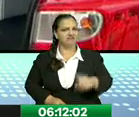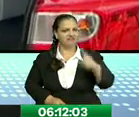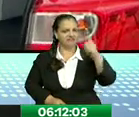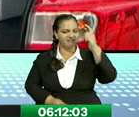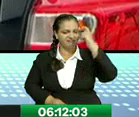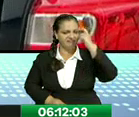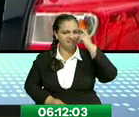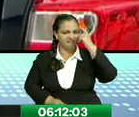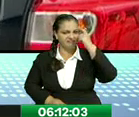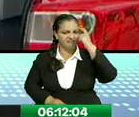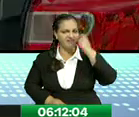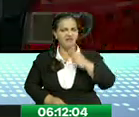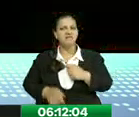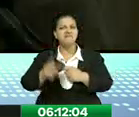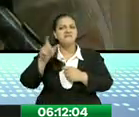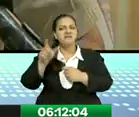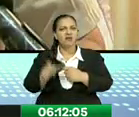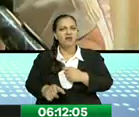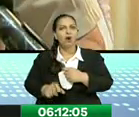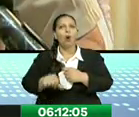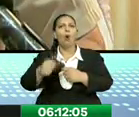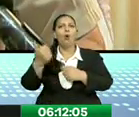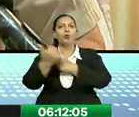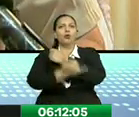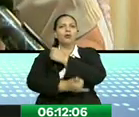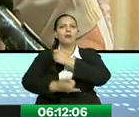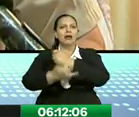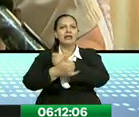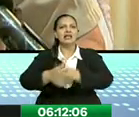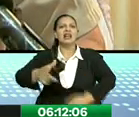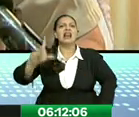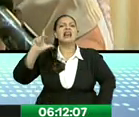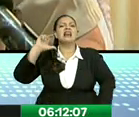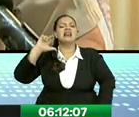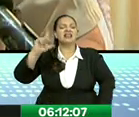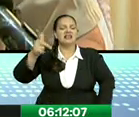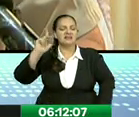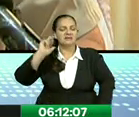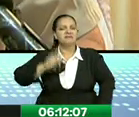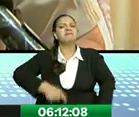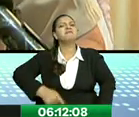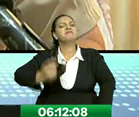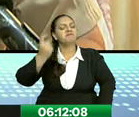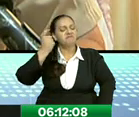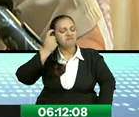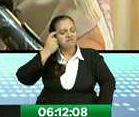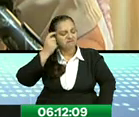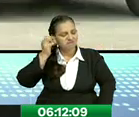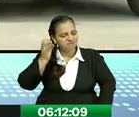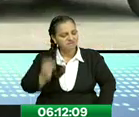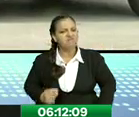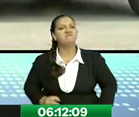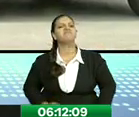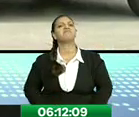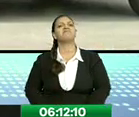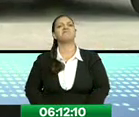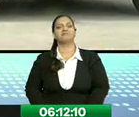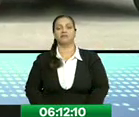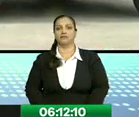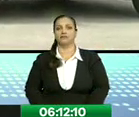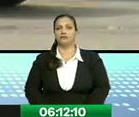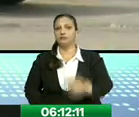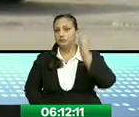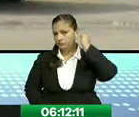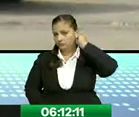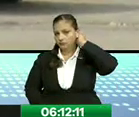país se haga pedazo. Porque esto no nos deja bien parado en ninguna parte del mundo. Es una ciudad que,